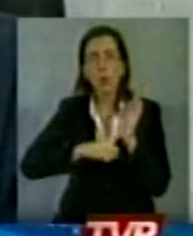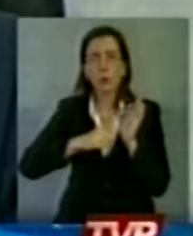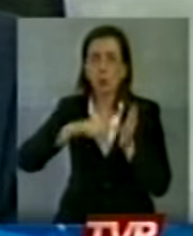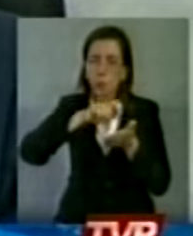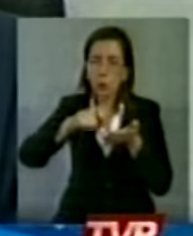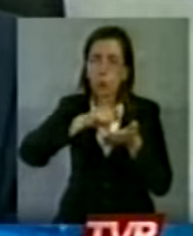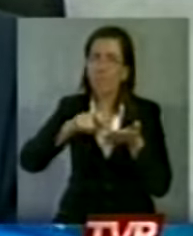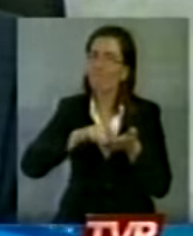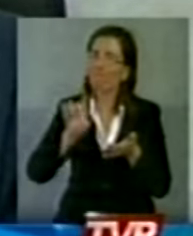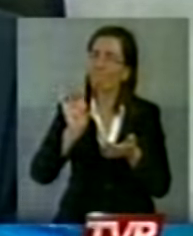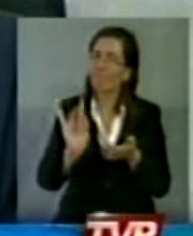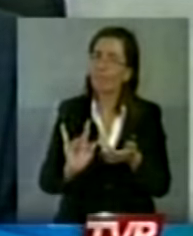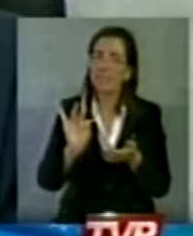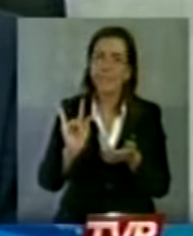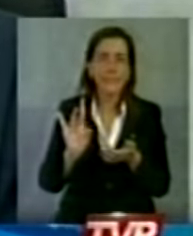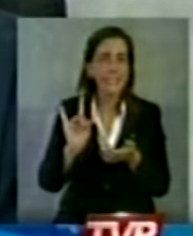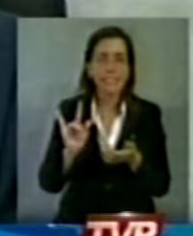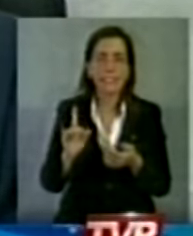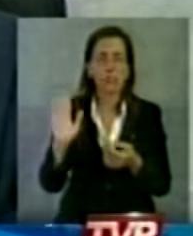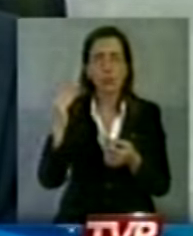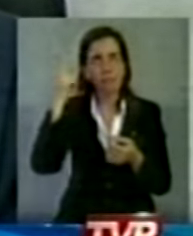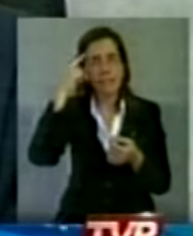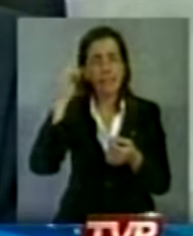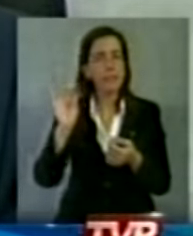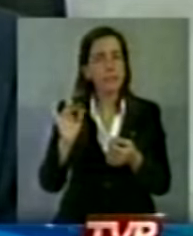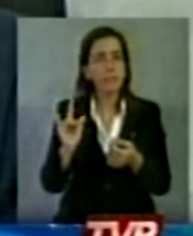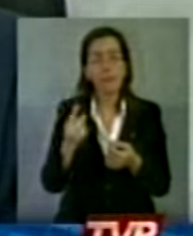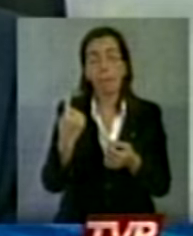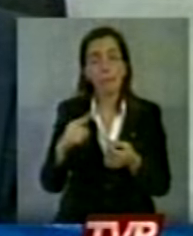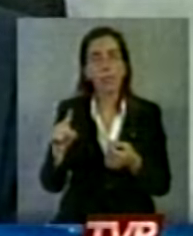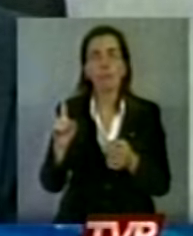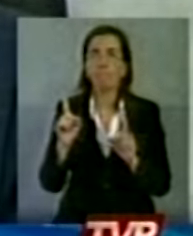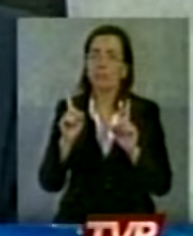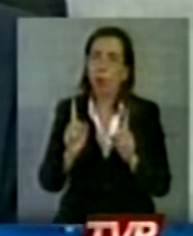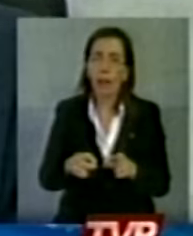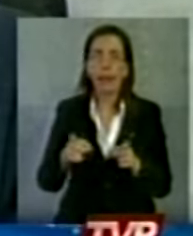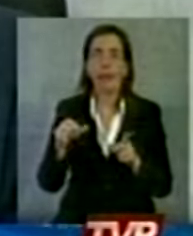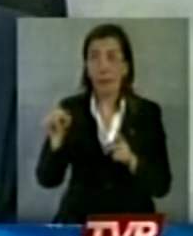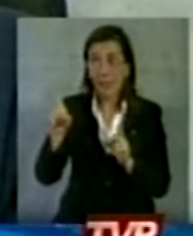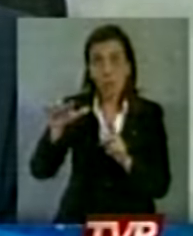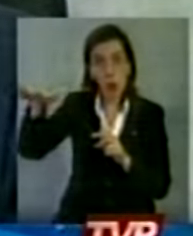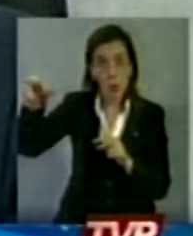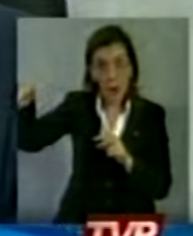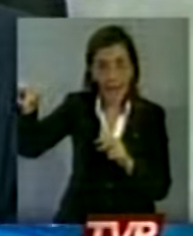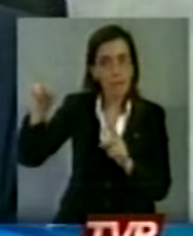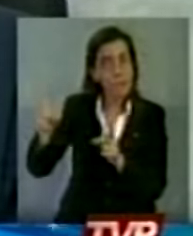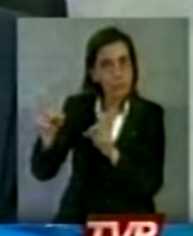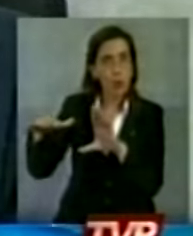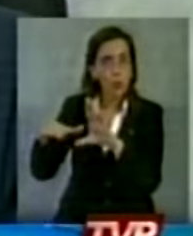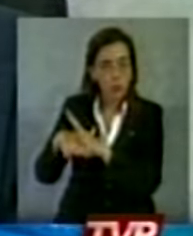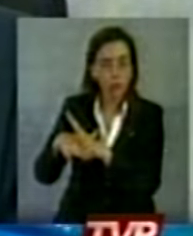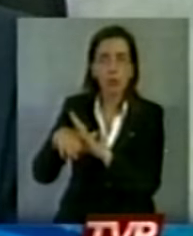pensarse en una constitución sólida y permanente. Y es allí mismo, sin